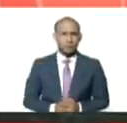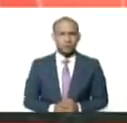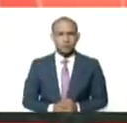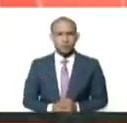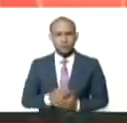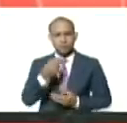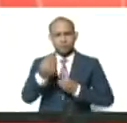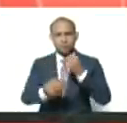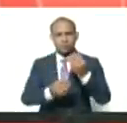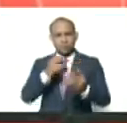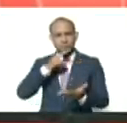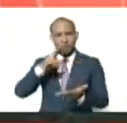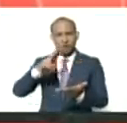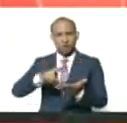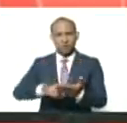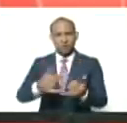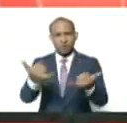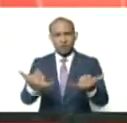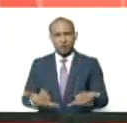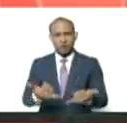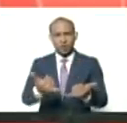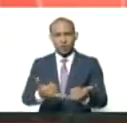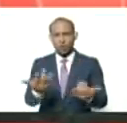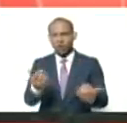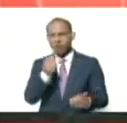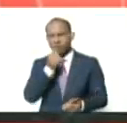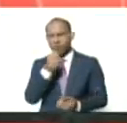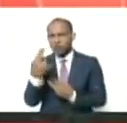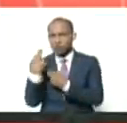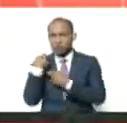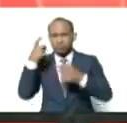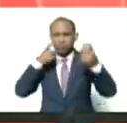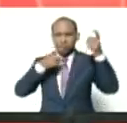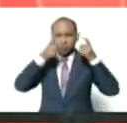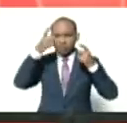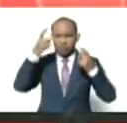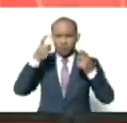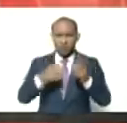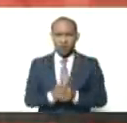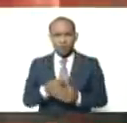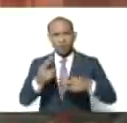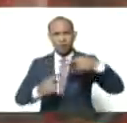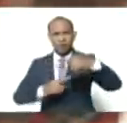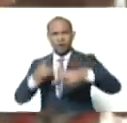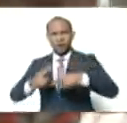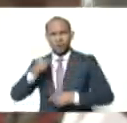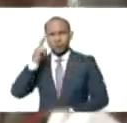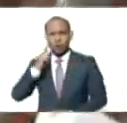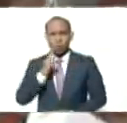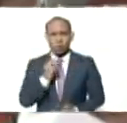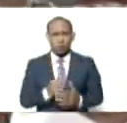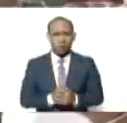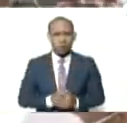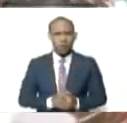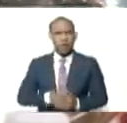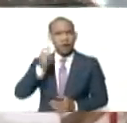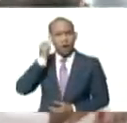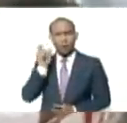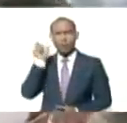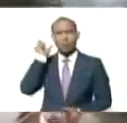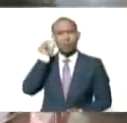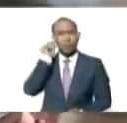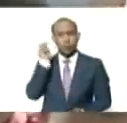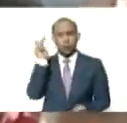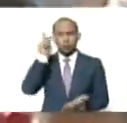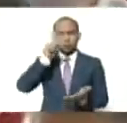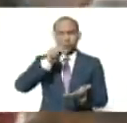se convirtió en realidad fue con Hugo Chávez Frías y la revolución bolivariana. Las mujeres llegaron al